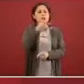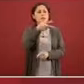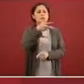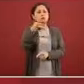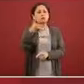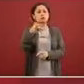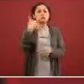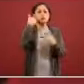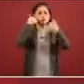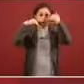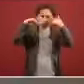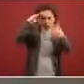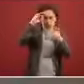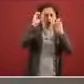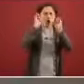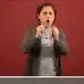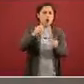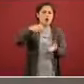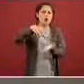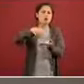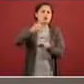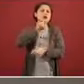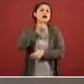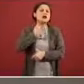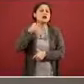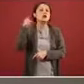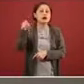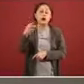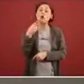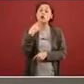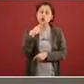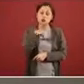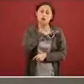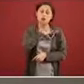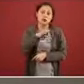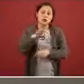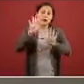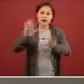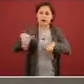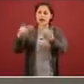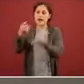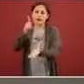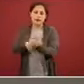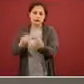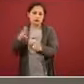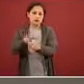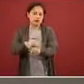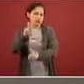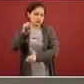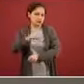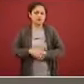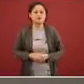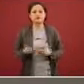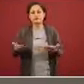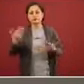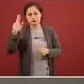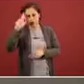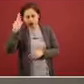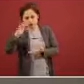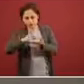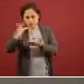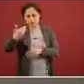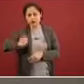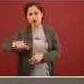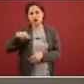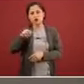equipamiento. Muchas gracias. Vamos a dar lugar a la última pregunta, a una mujer, nos queda 1 minuto y medio. Muchas gracias, doctor. Nurit Martínez, del periódico